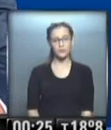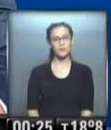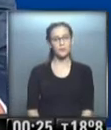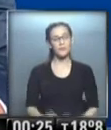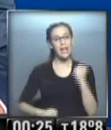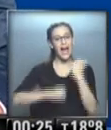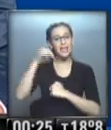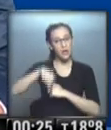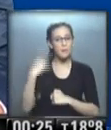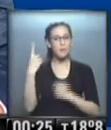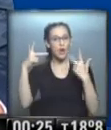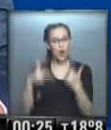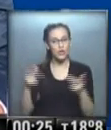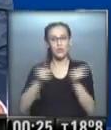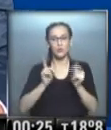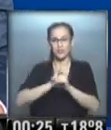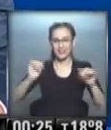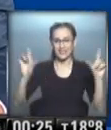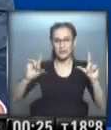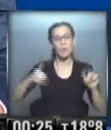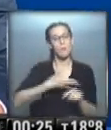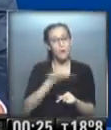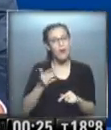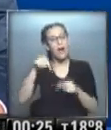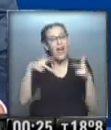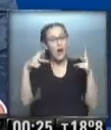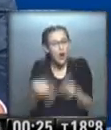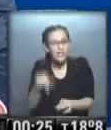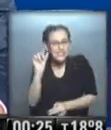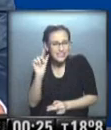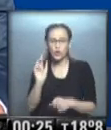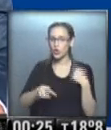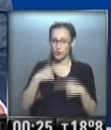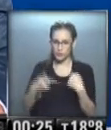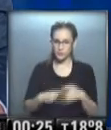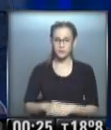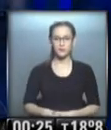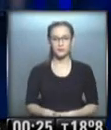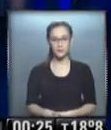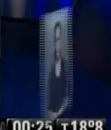Hasta aquí el primer bloque de resumen de noticias de la televisión pública. Nos vamos a un corte, ya volvemos.